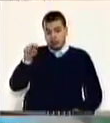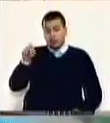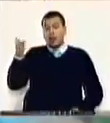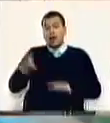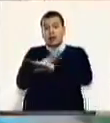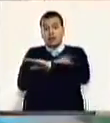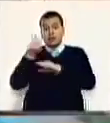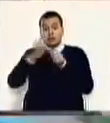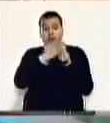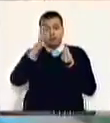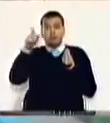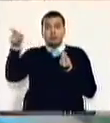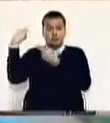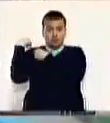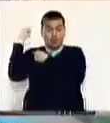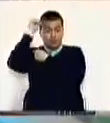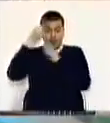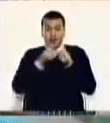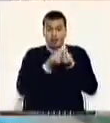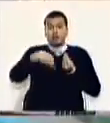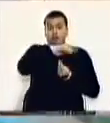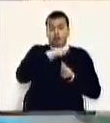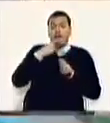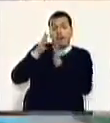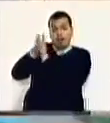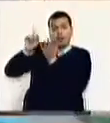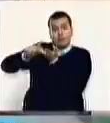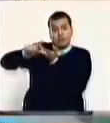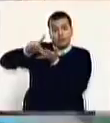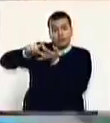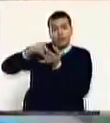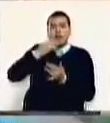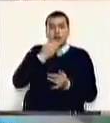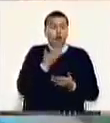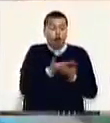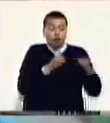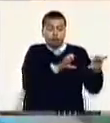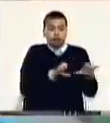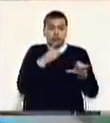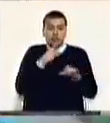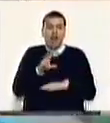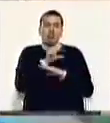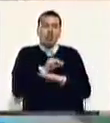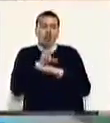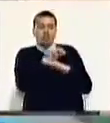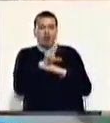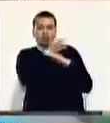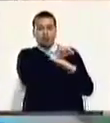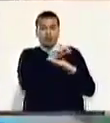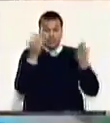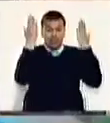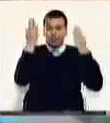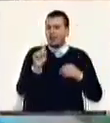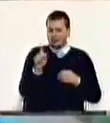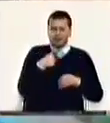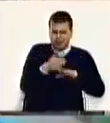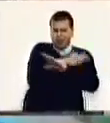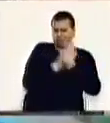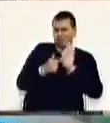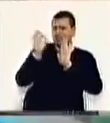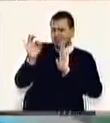del Polo Democrático Alternativo principalmente, de modo que negar los hechos no resulta muy útil para un debate fructífero. En